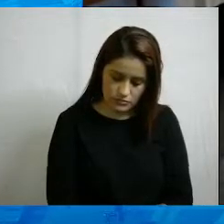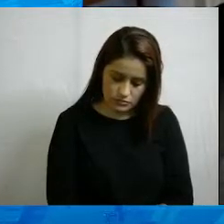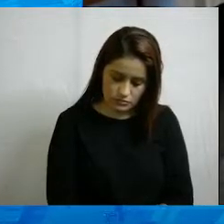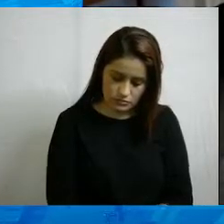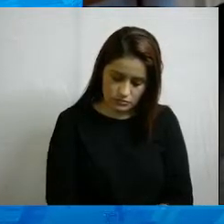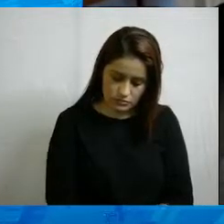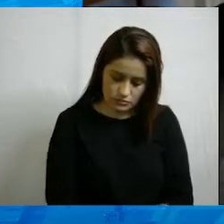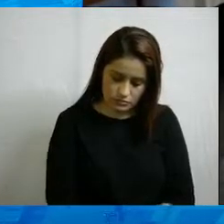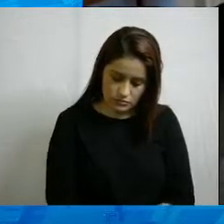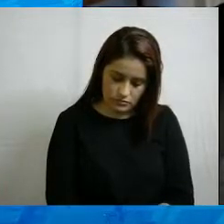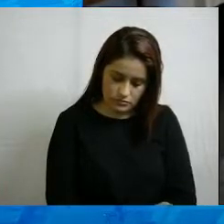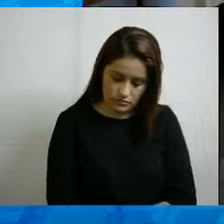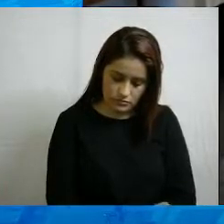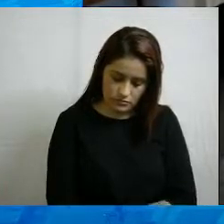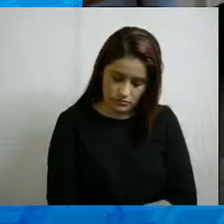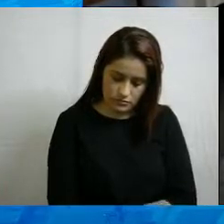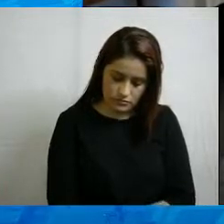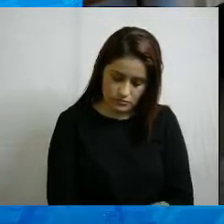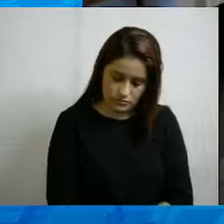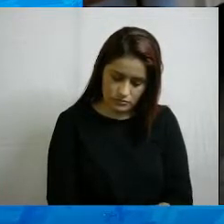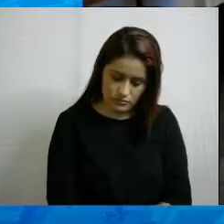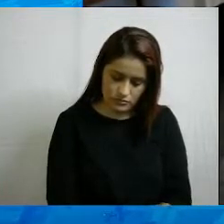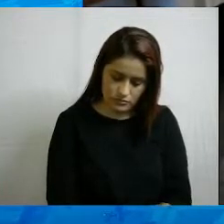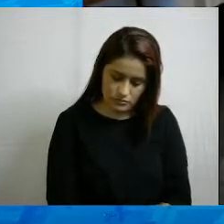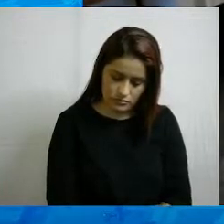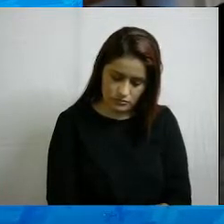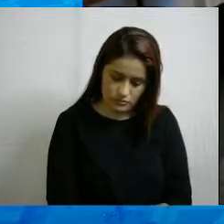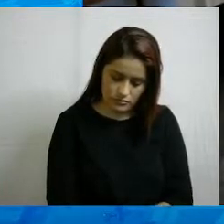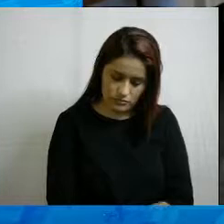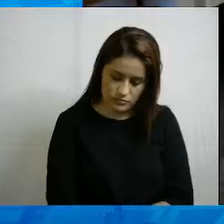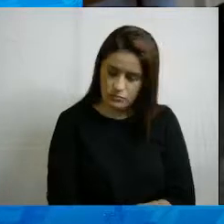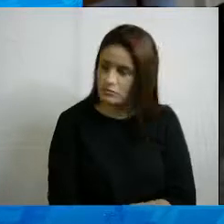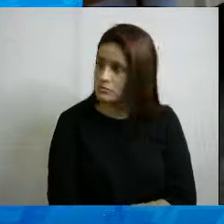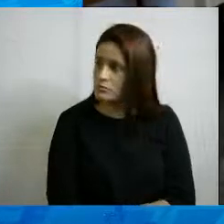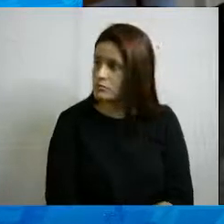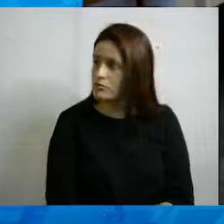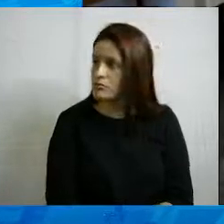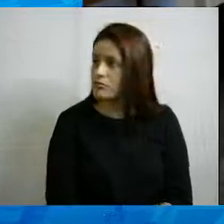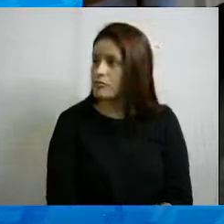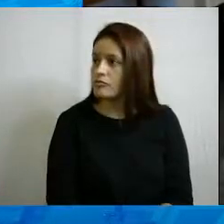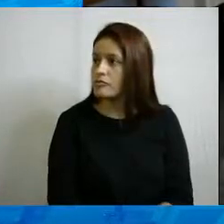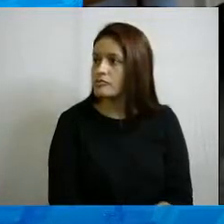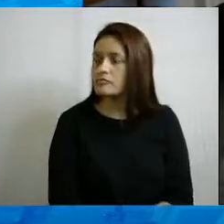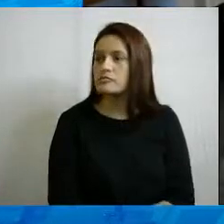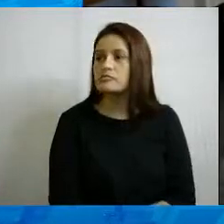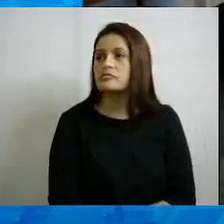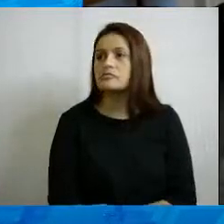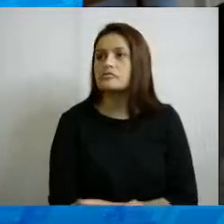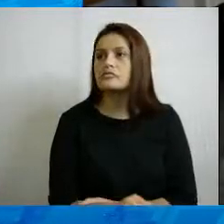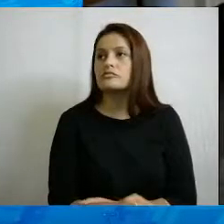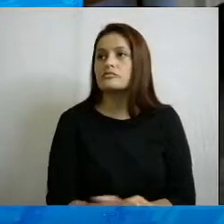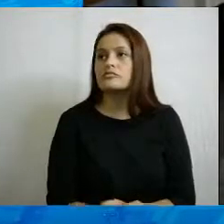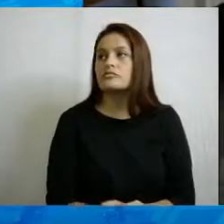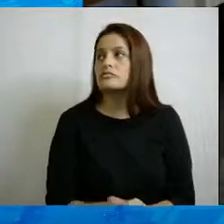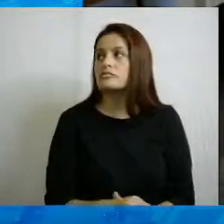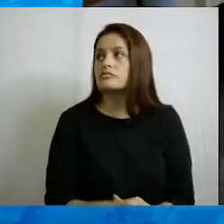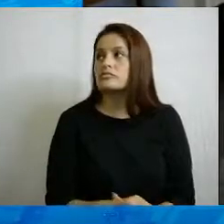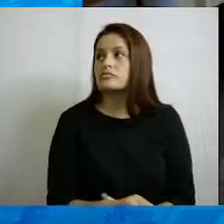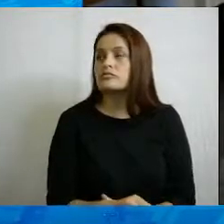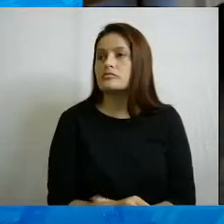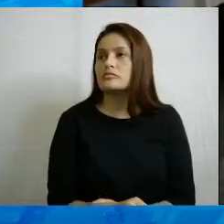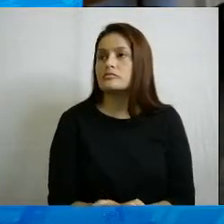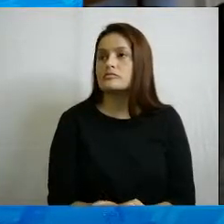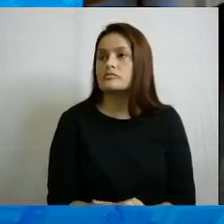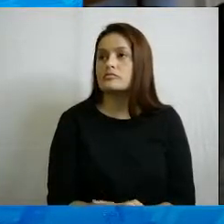escritura pública, creo, timbrada con el conservador de bienes nacionales. Entonces también, aún así, señorita alcaldesa, él nos